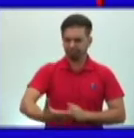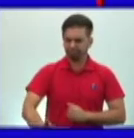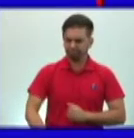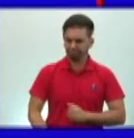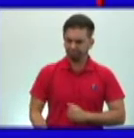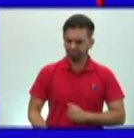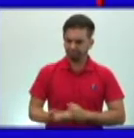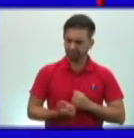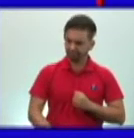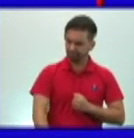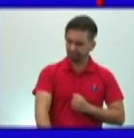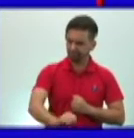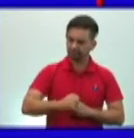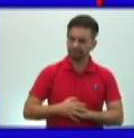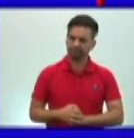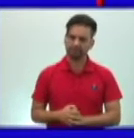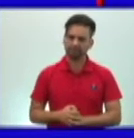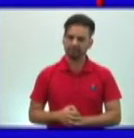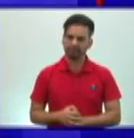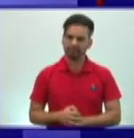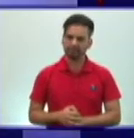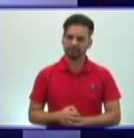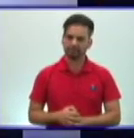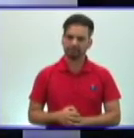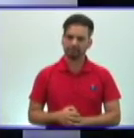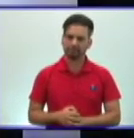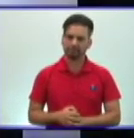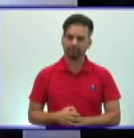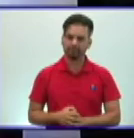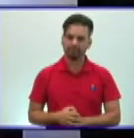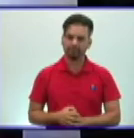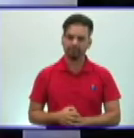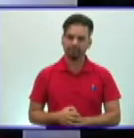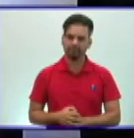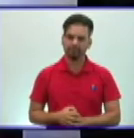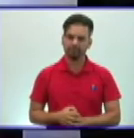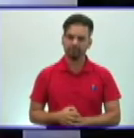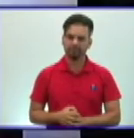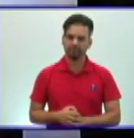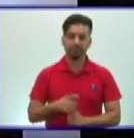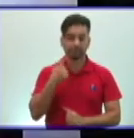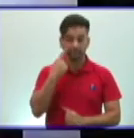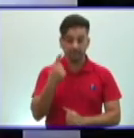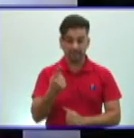que hablan de la gobernanza y de los decisores: el